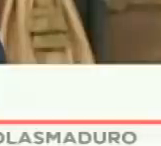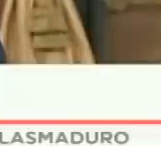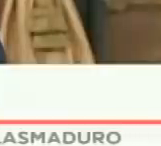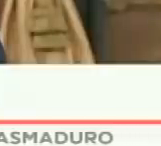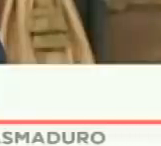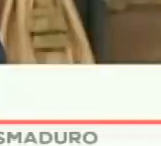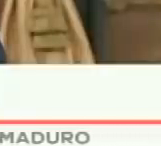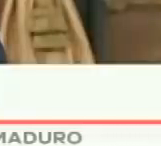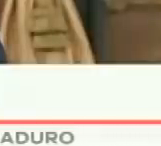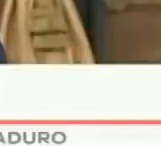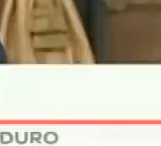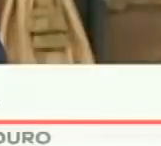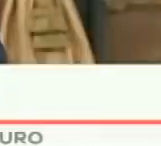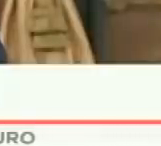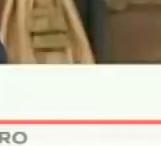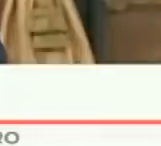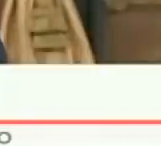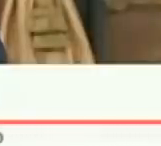Trabajo y más trabajo,